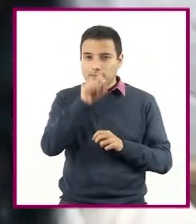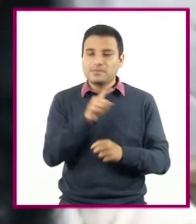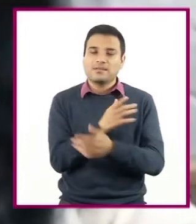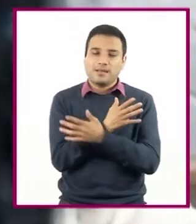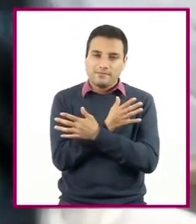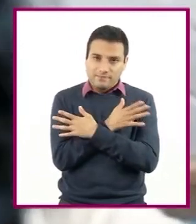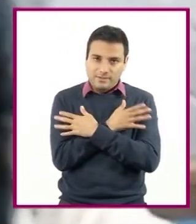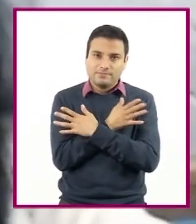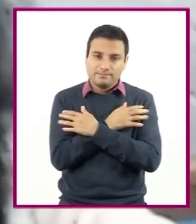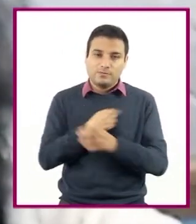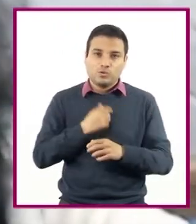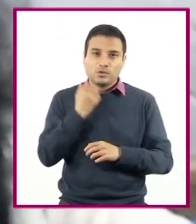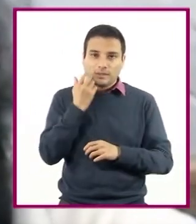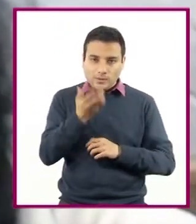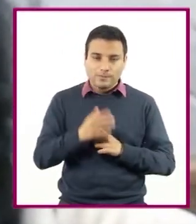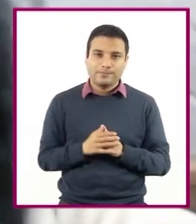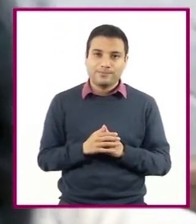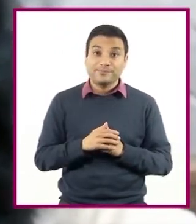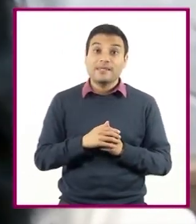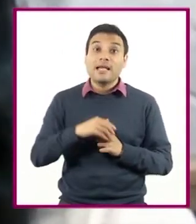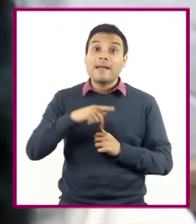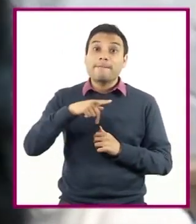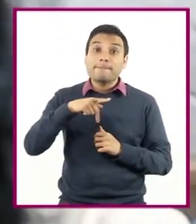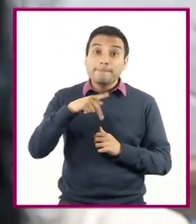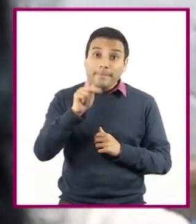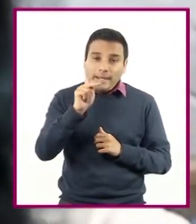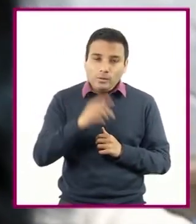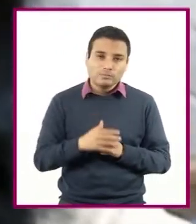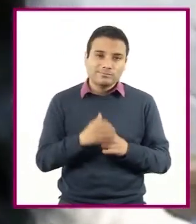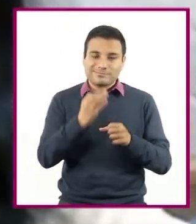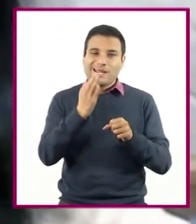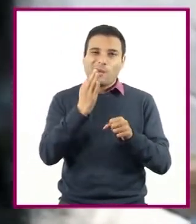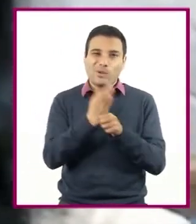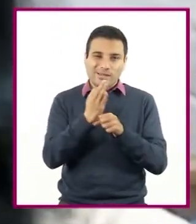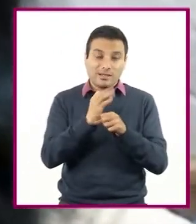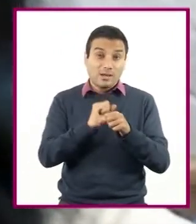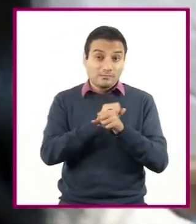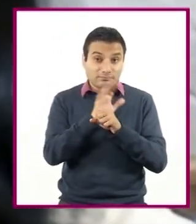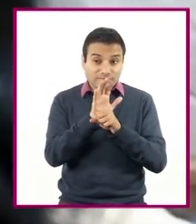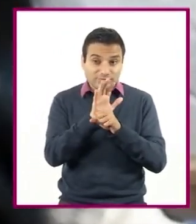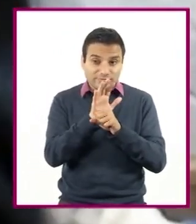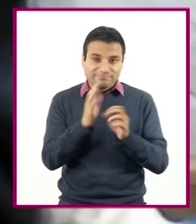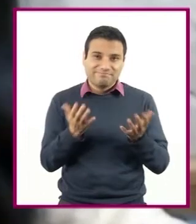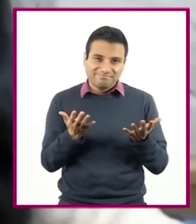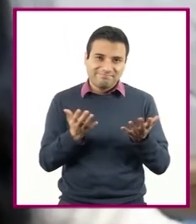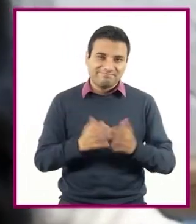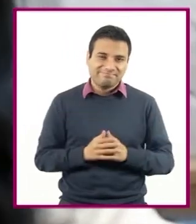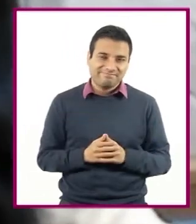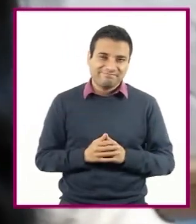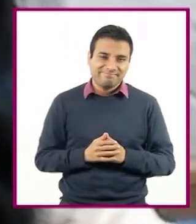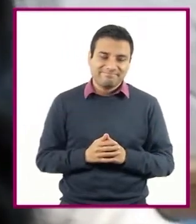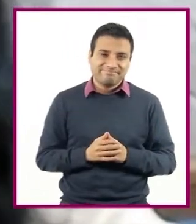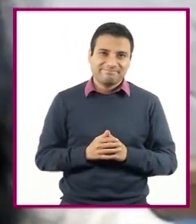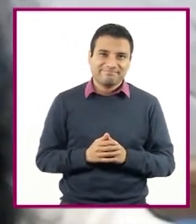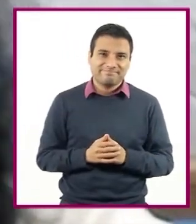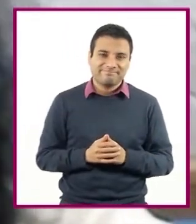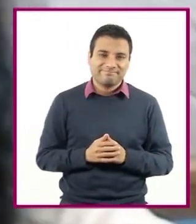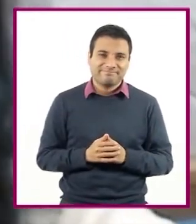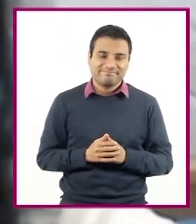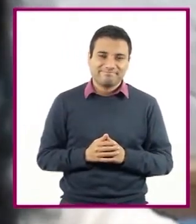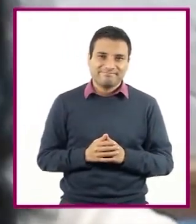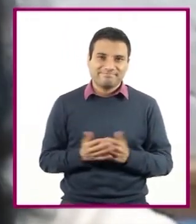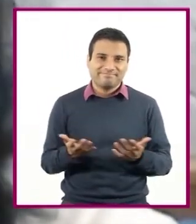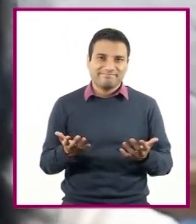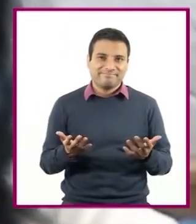abrazarlos. Pero, debido a la situación actual, en donde estamos viviendo una pandemia que ha afectado